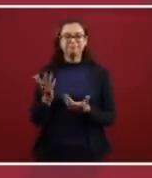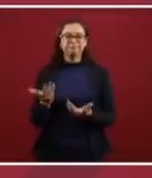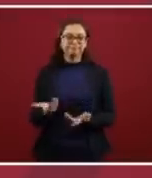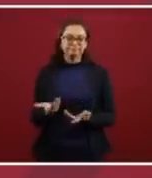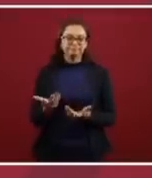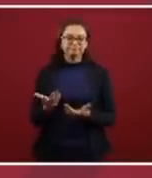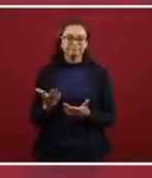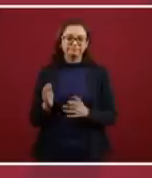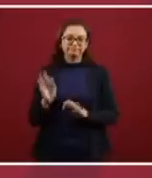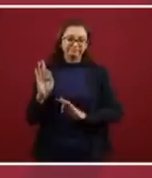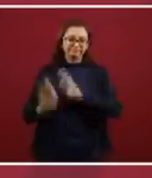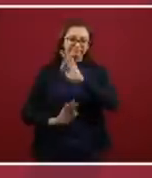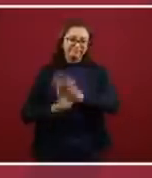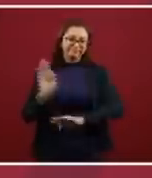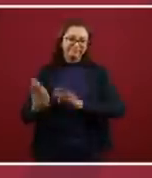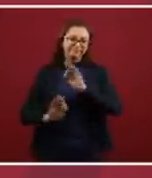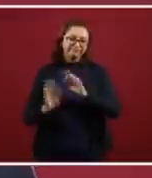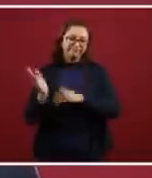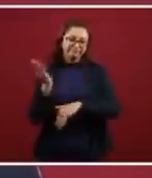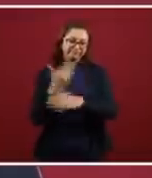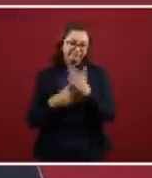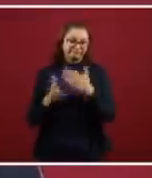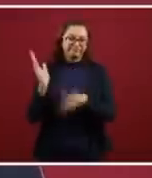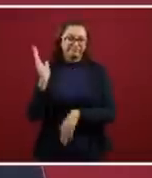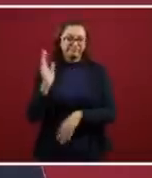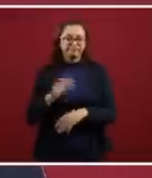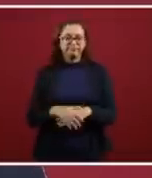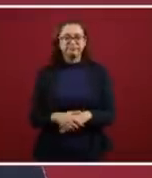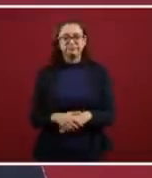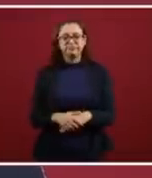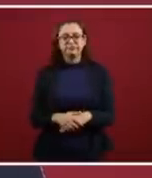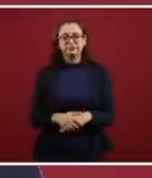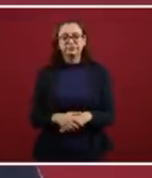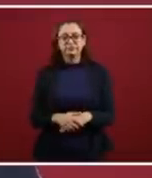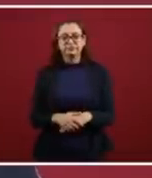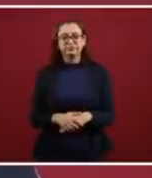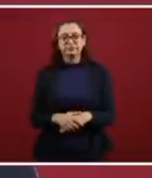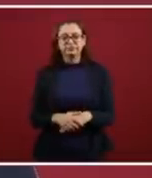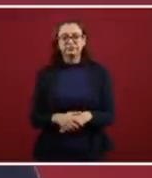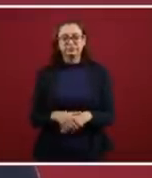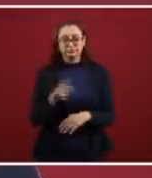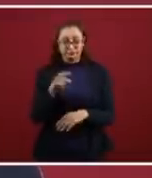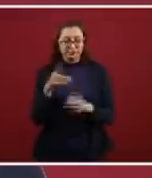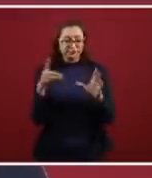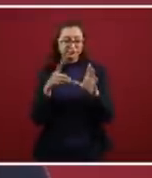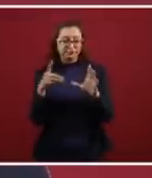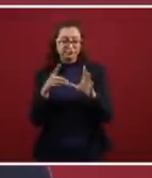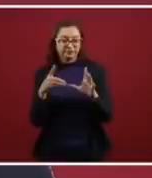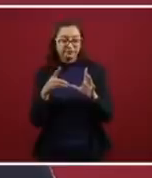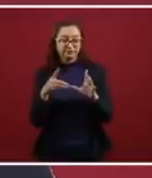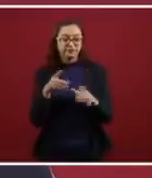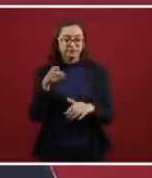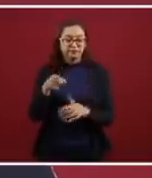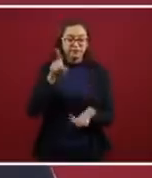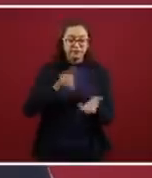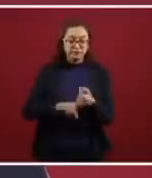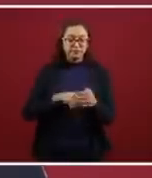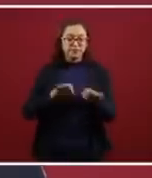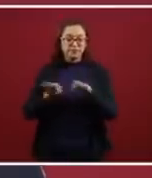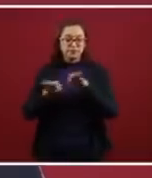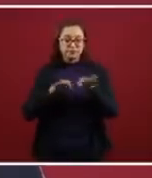que salgan adelante. En estos centros a los que hablaba yo, se trabaja,